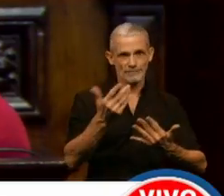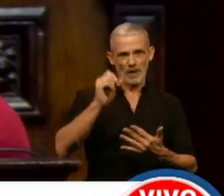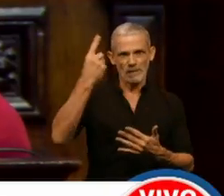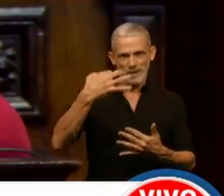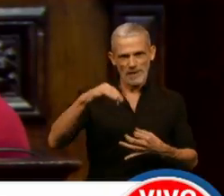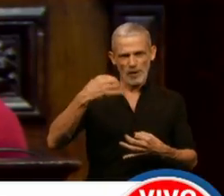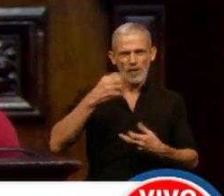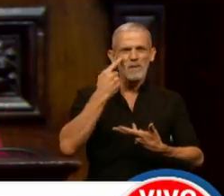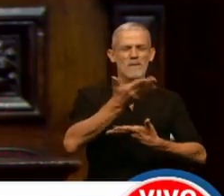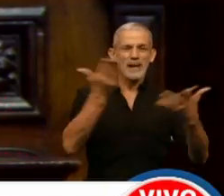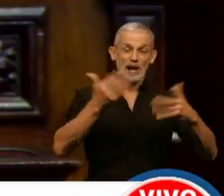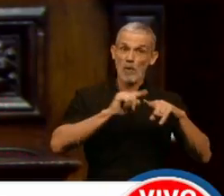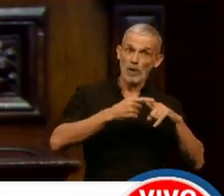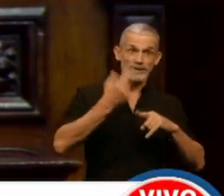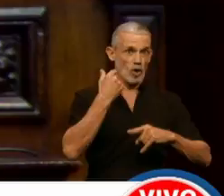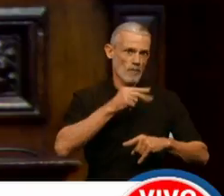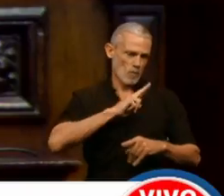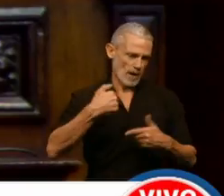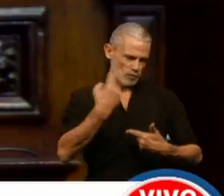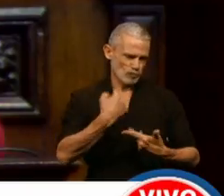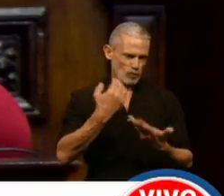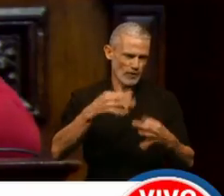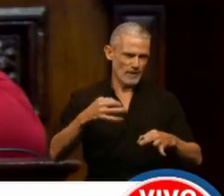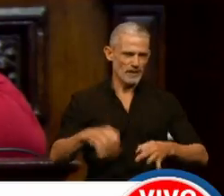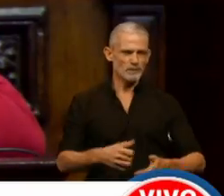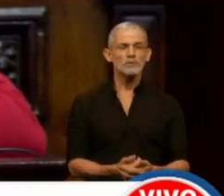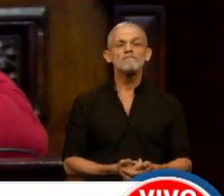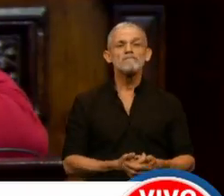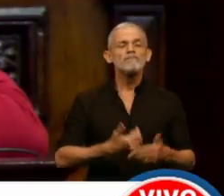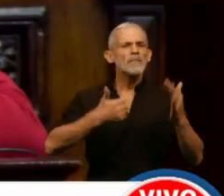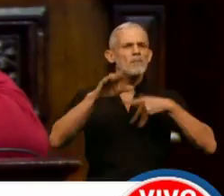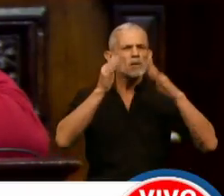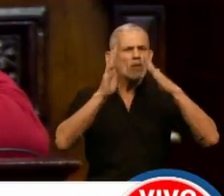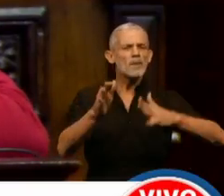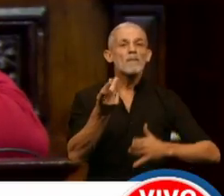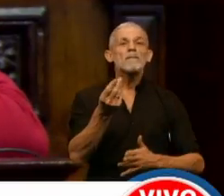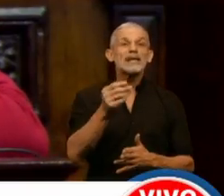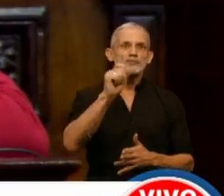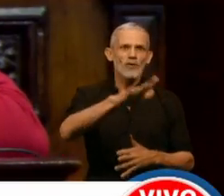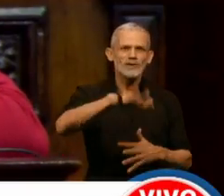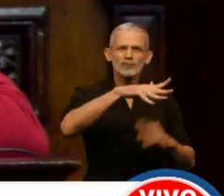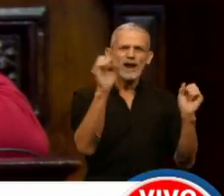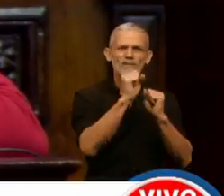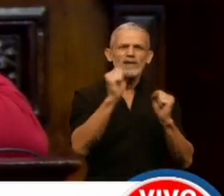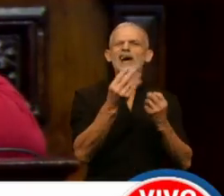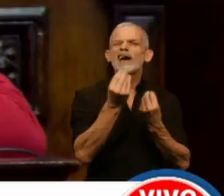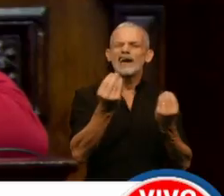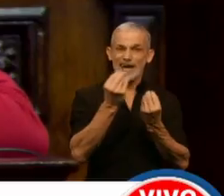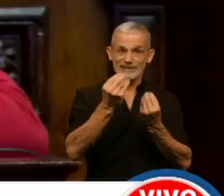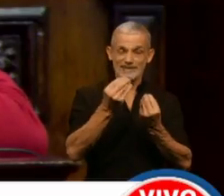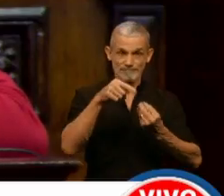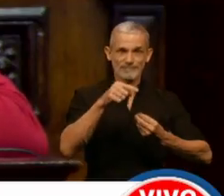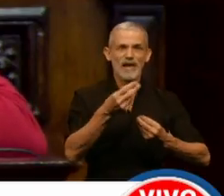deberíamos hacer como políticos y políticas particularmente la tarifa de zona fría lo que implica es la